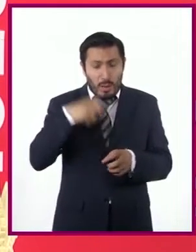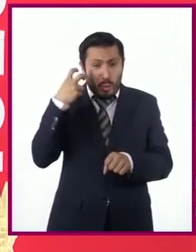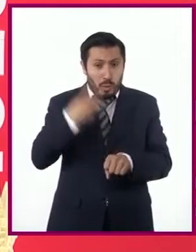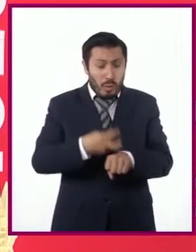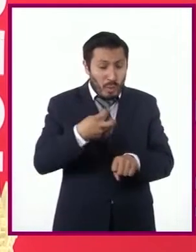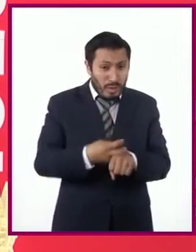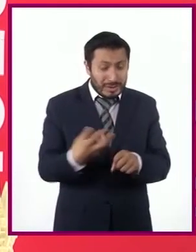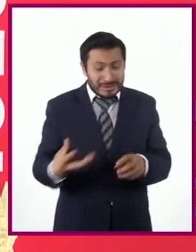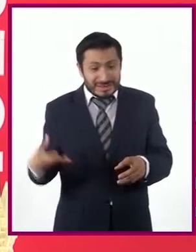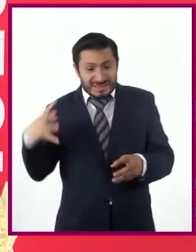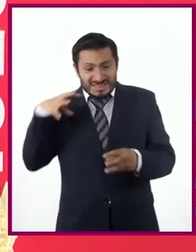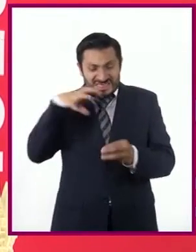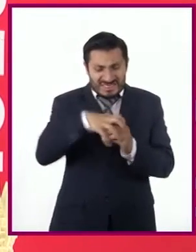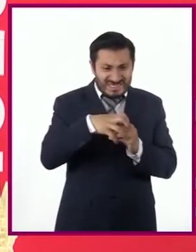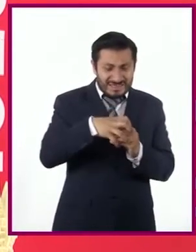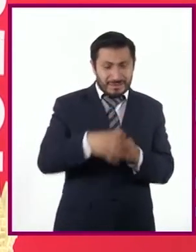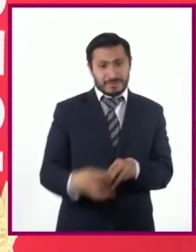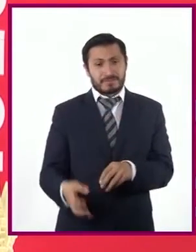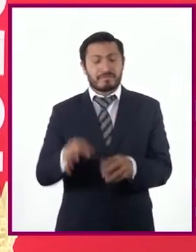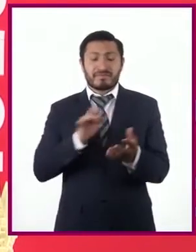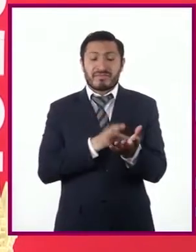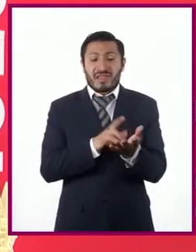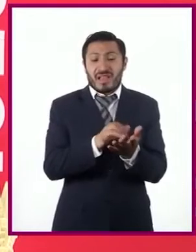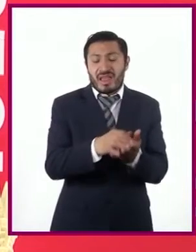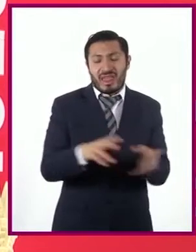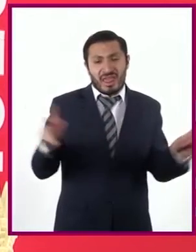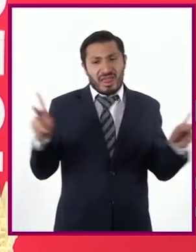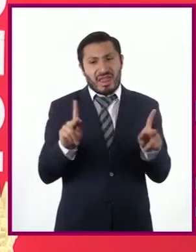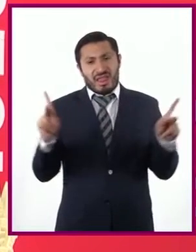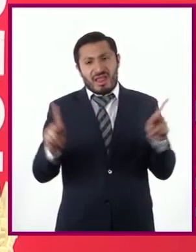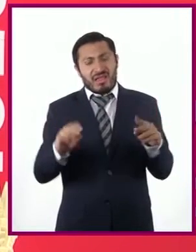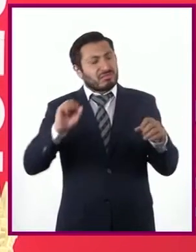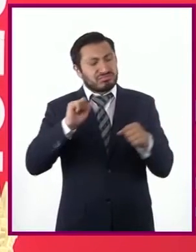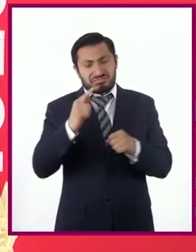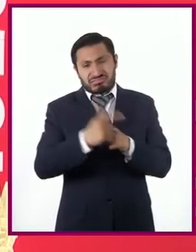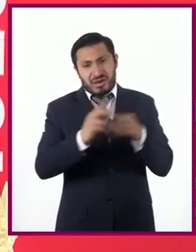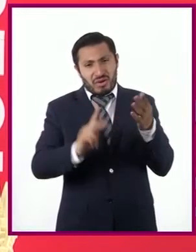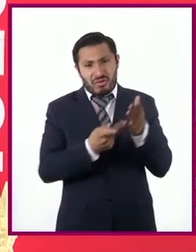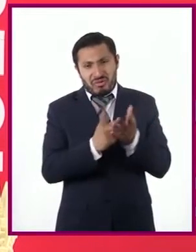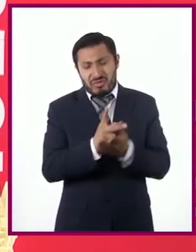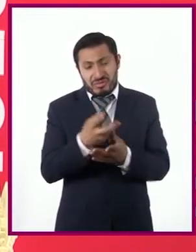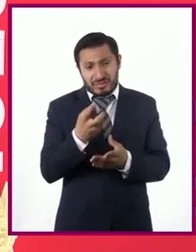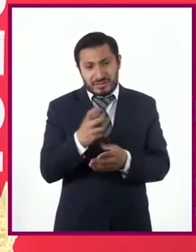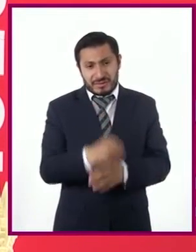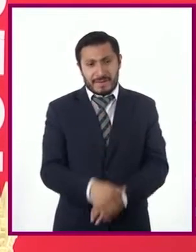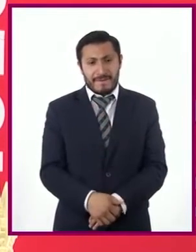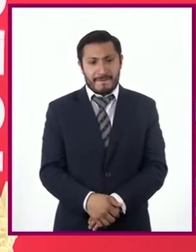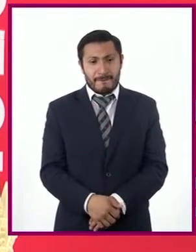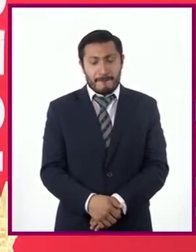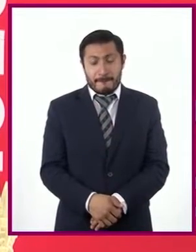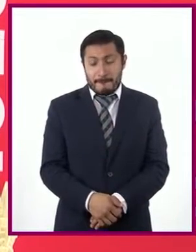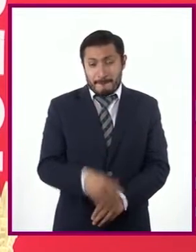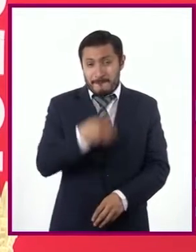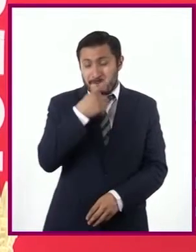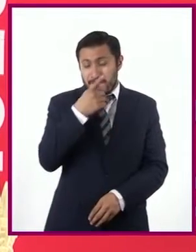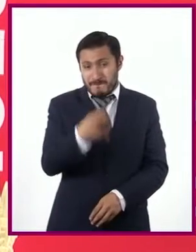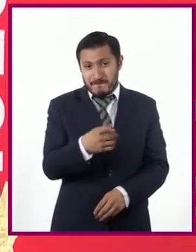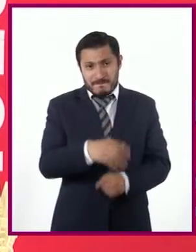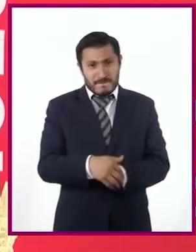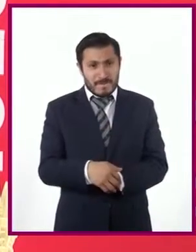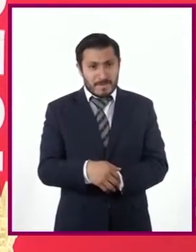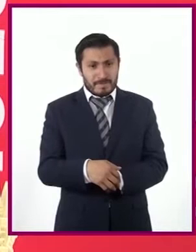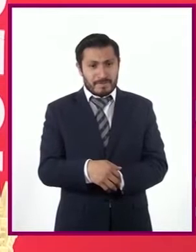todo insecto, arácnido, polen o flor que se encuentra cerca. Déjenme decirles que